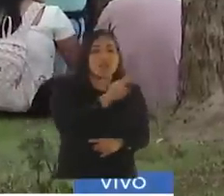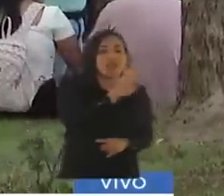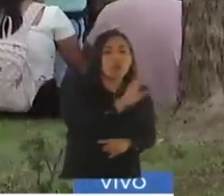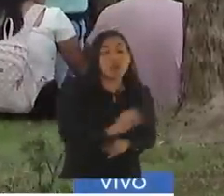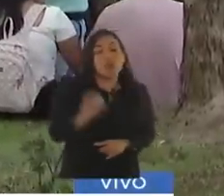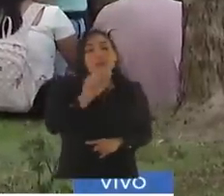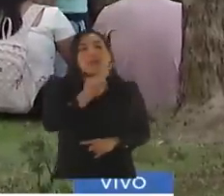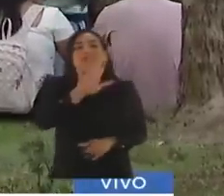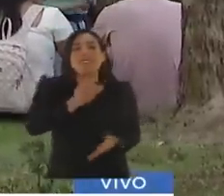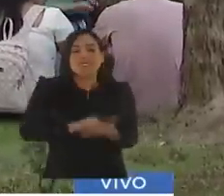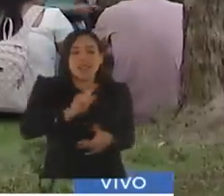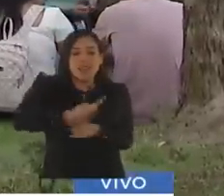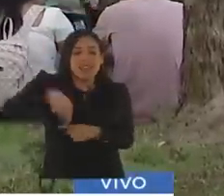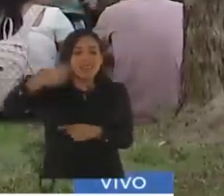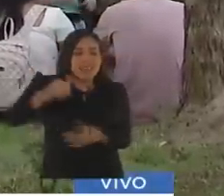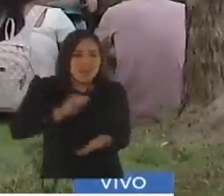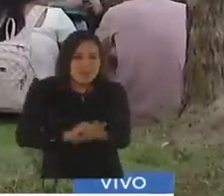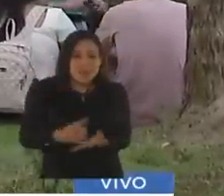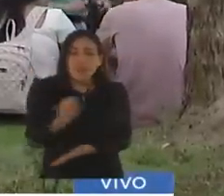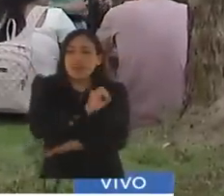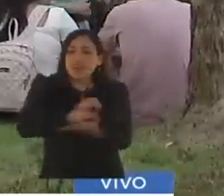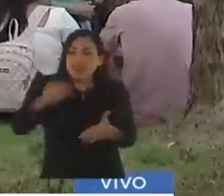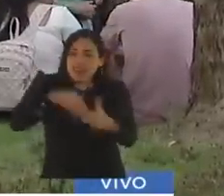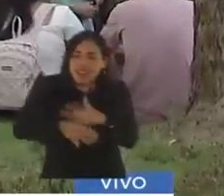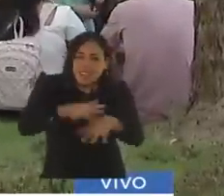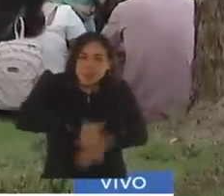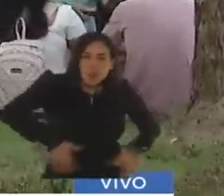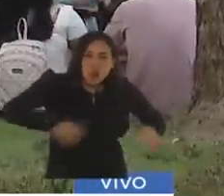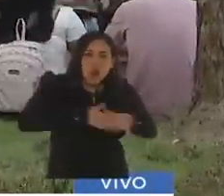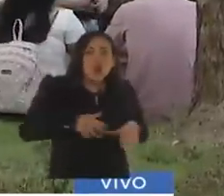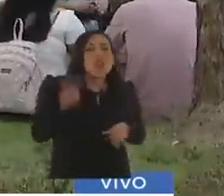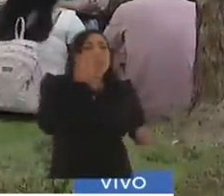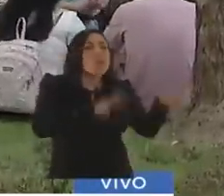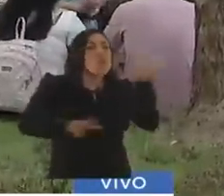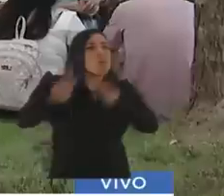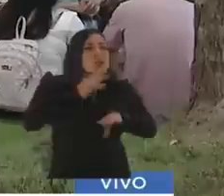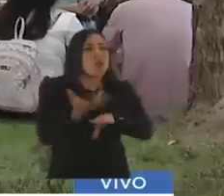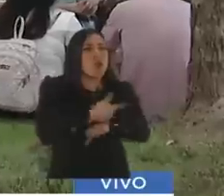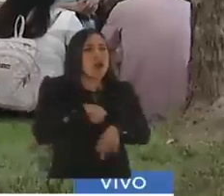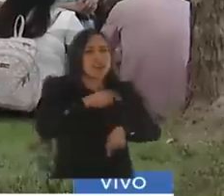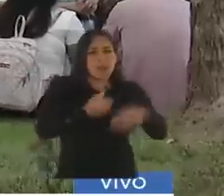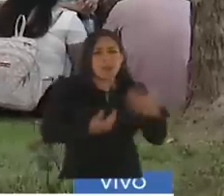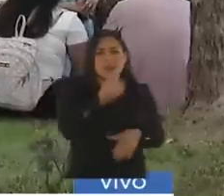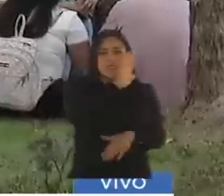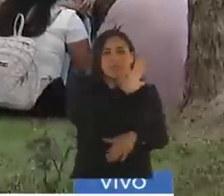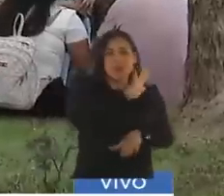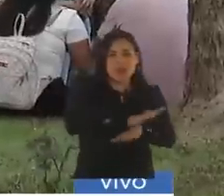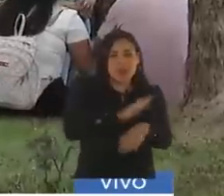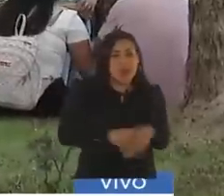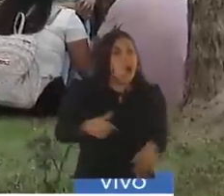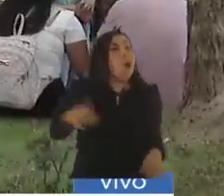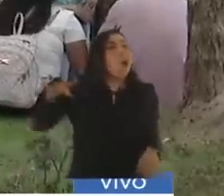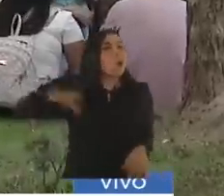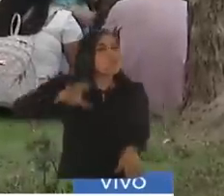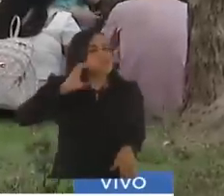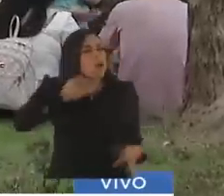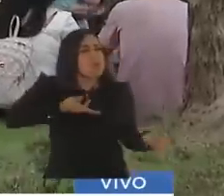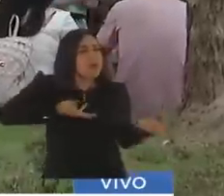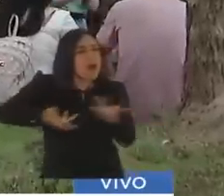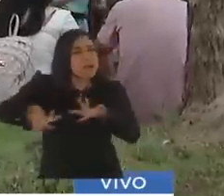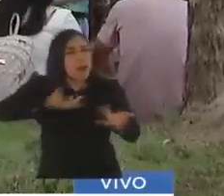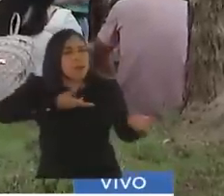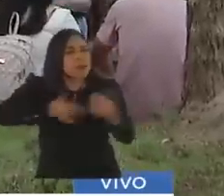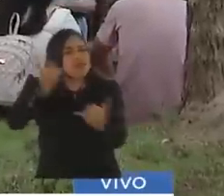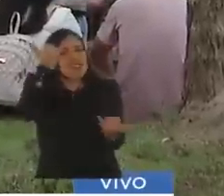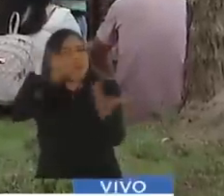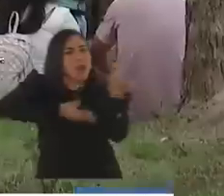es decir, la otra semana. Es de ingreso gratis en la plazoneta del Museo de Arte Moderno desde las 5 de la tarde. Por allá nos estaremos viendo para intercambiar